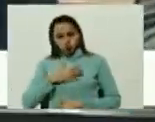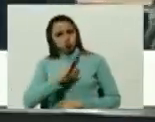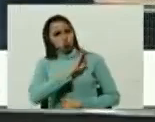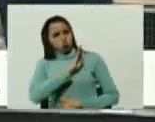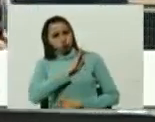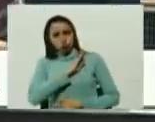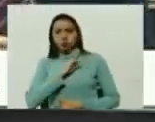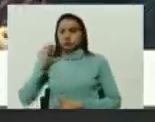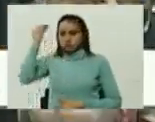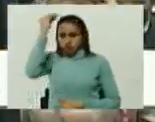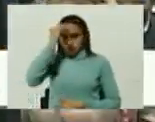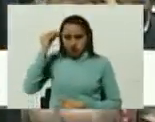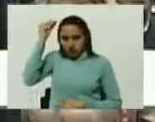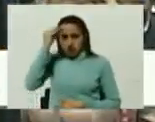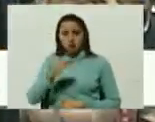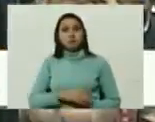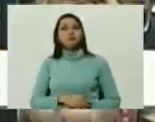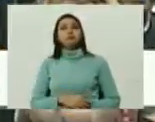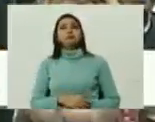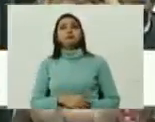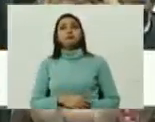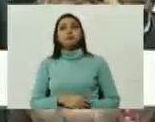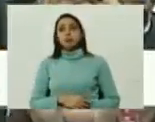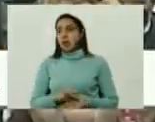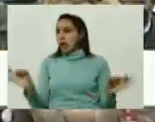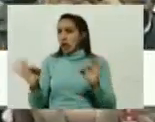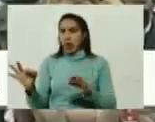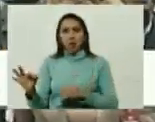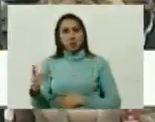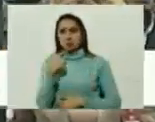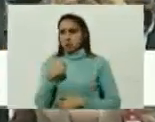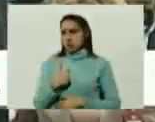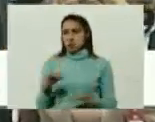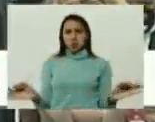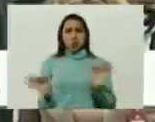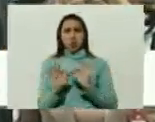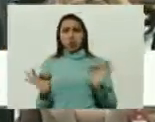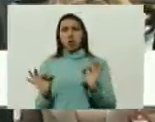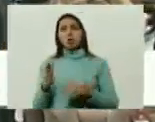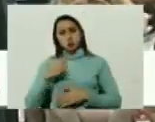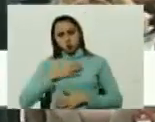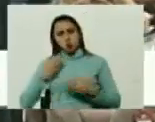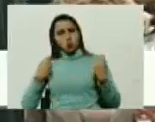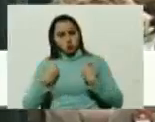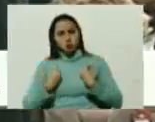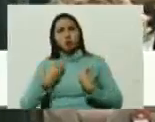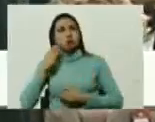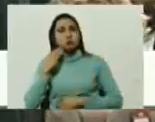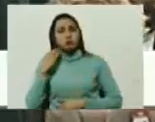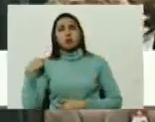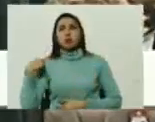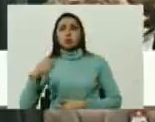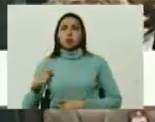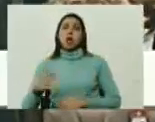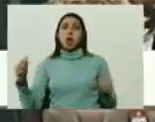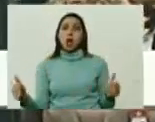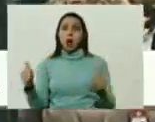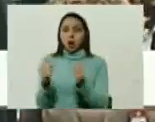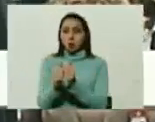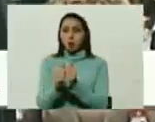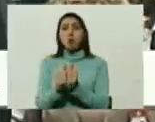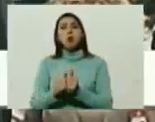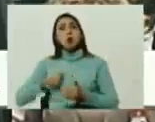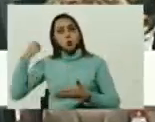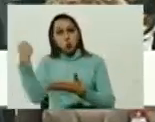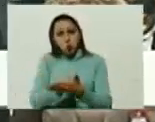lo he leído en ninguna parte no porque nadie me lo ha contado sino porque lo viví en carne propia acompañando las luchas